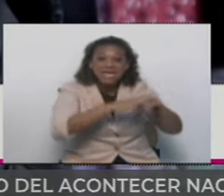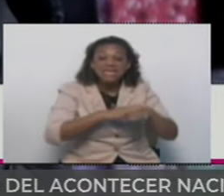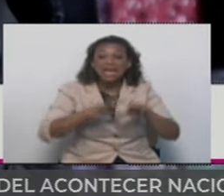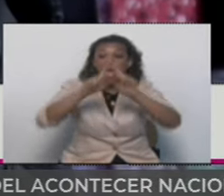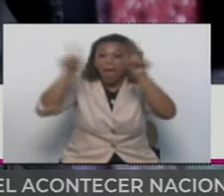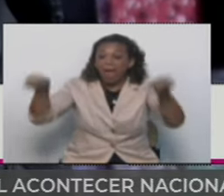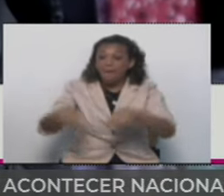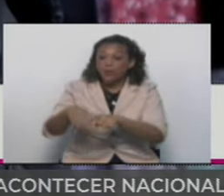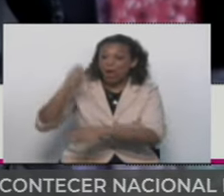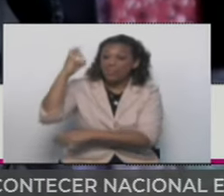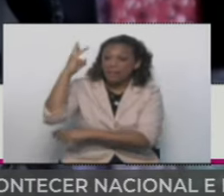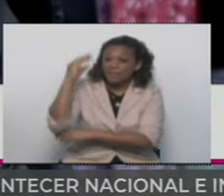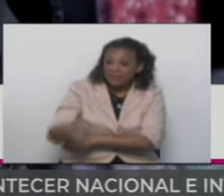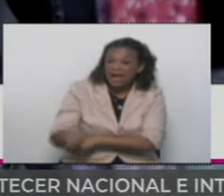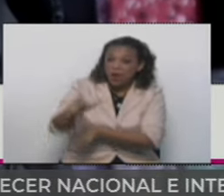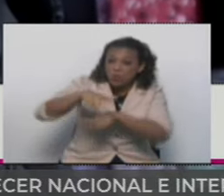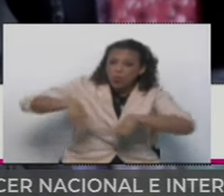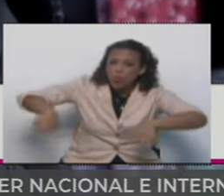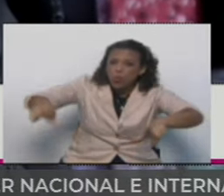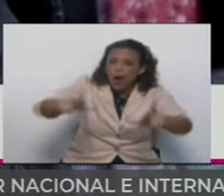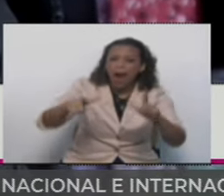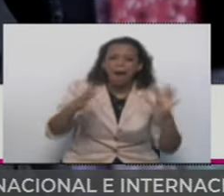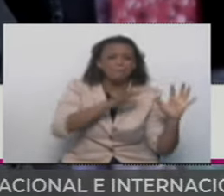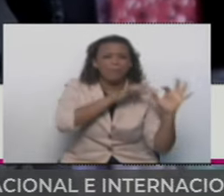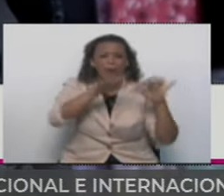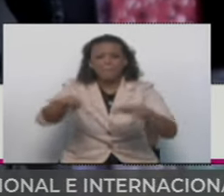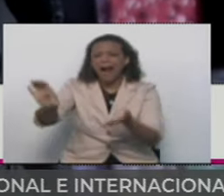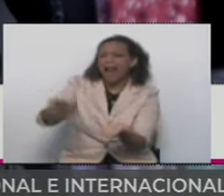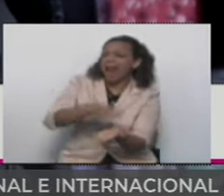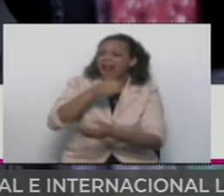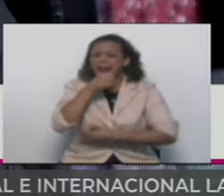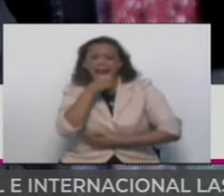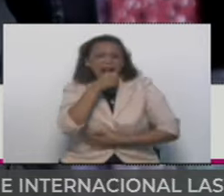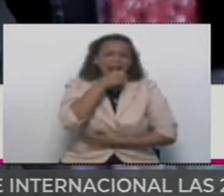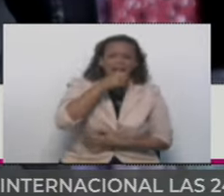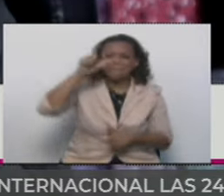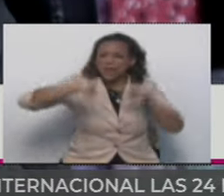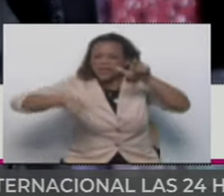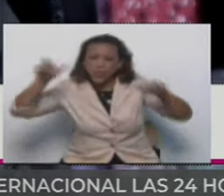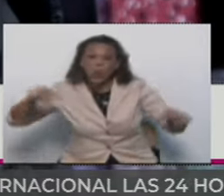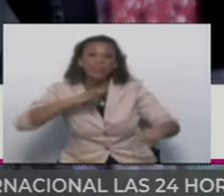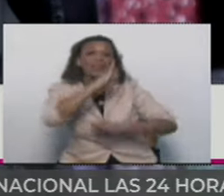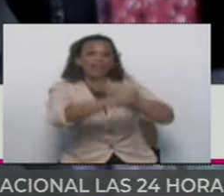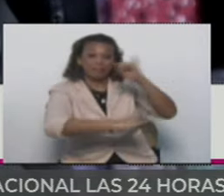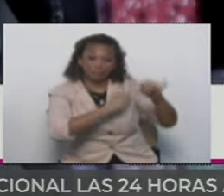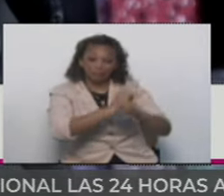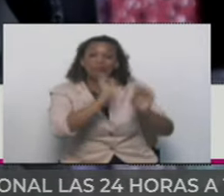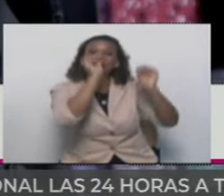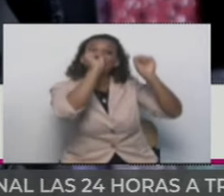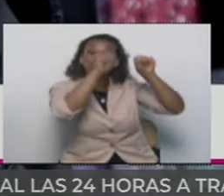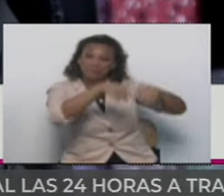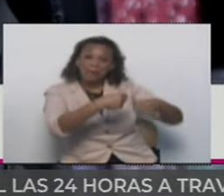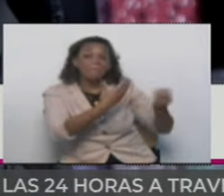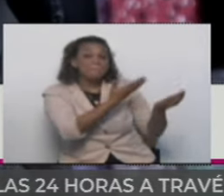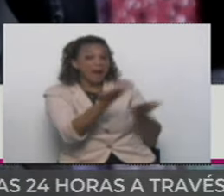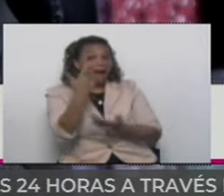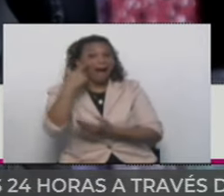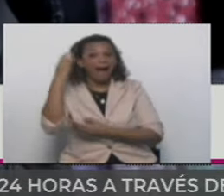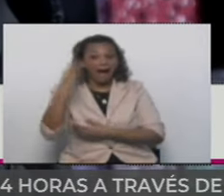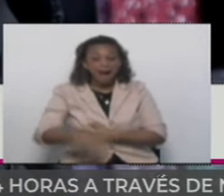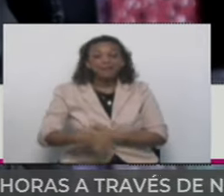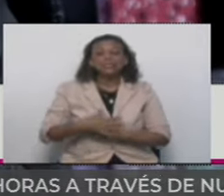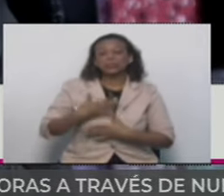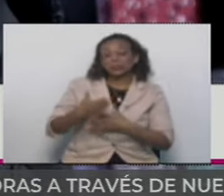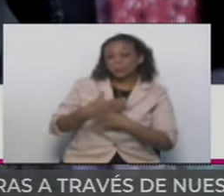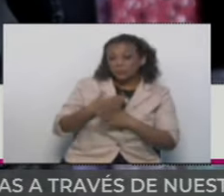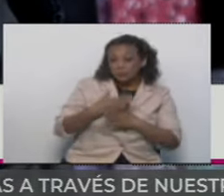Vamos a estar con Boni Cepeda, Jorge Celedón y una cantidad de artistas nacionales que también van a estar